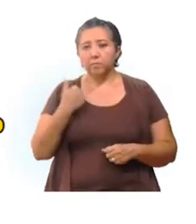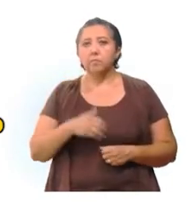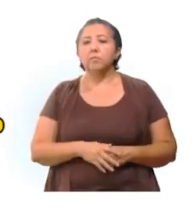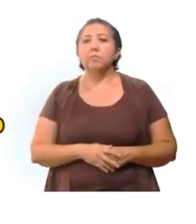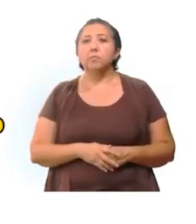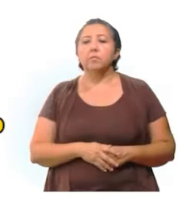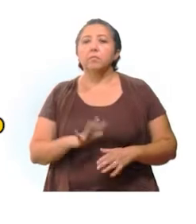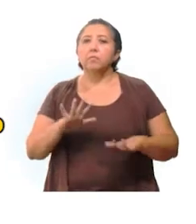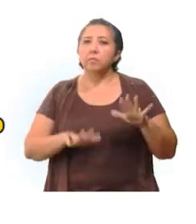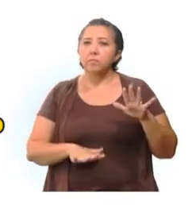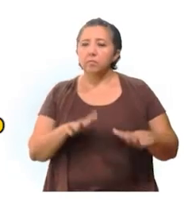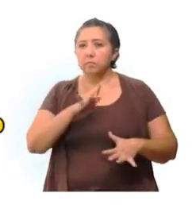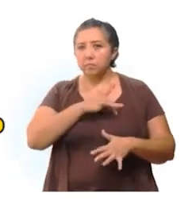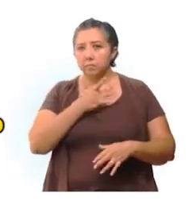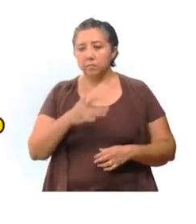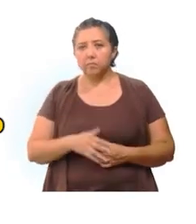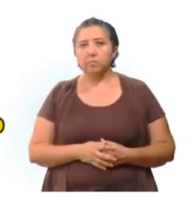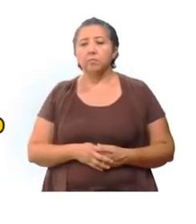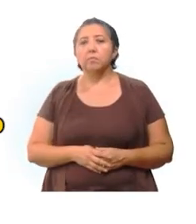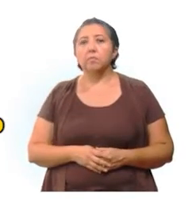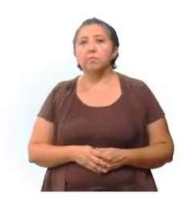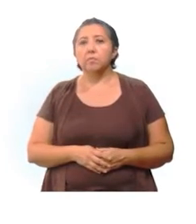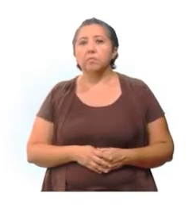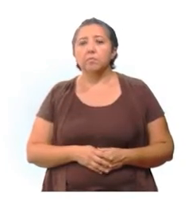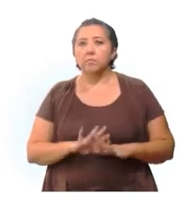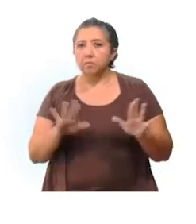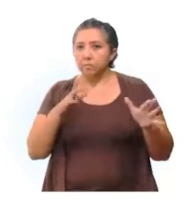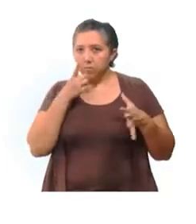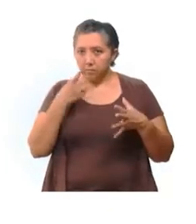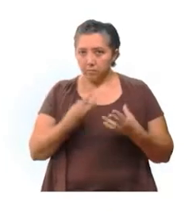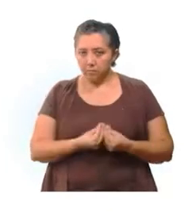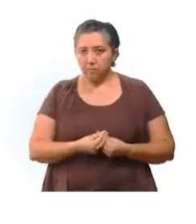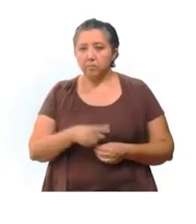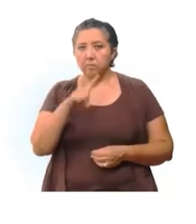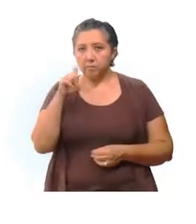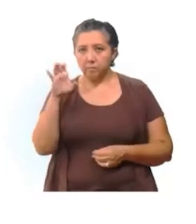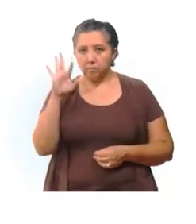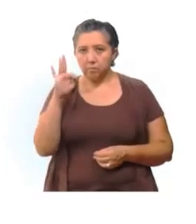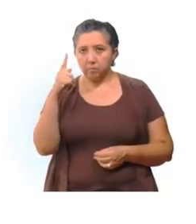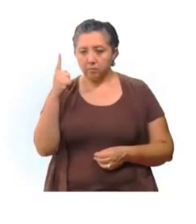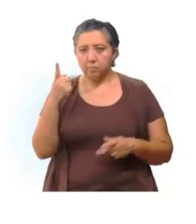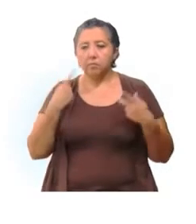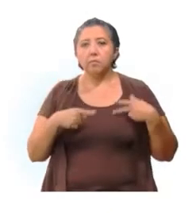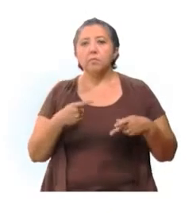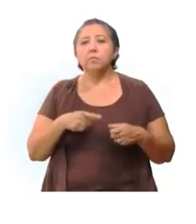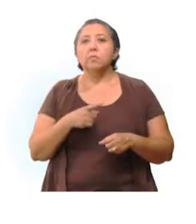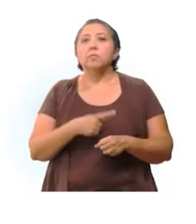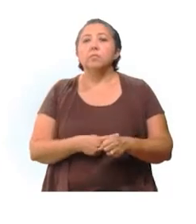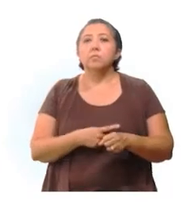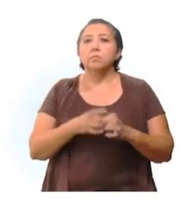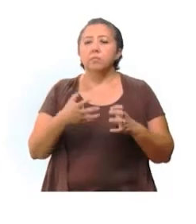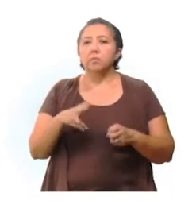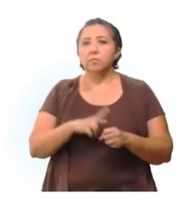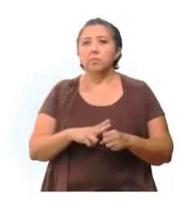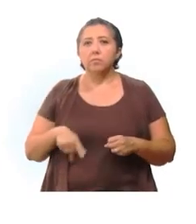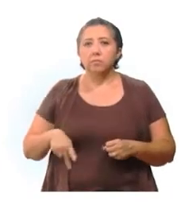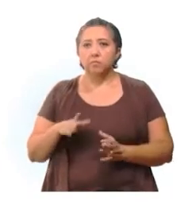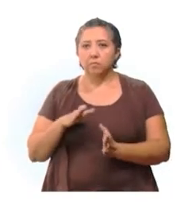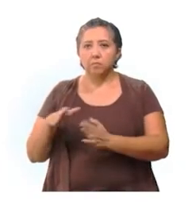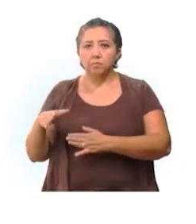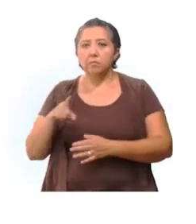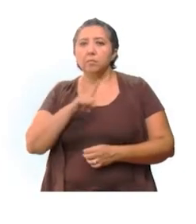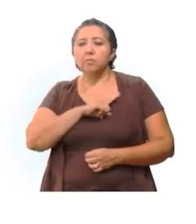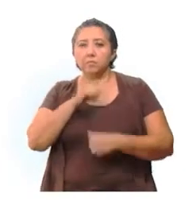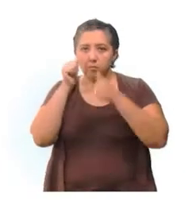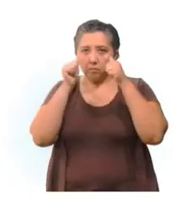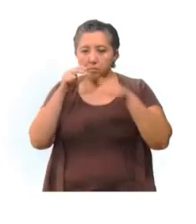de Yucatán. Presentan síntomas leves. Como ya se mencionó, 141 de los casos positivos están en hospitales